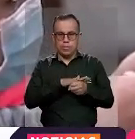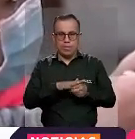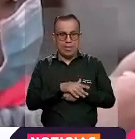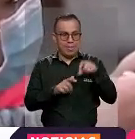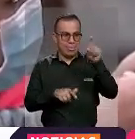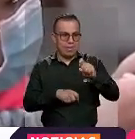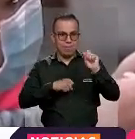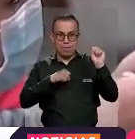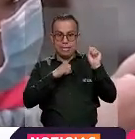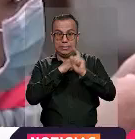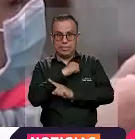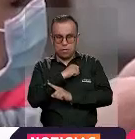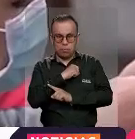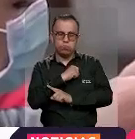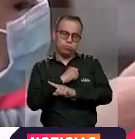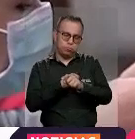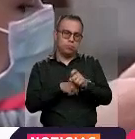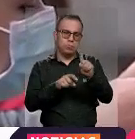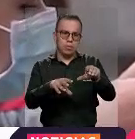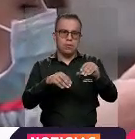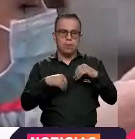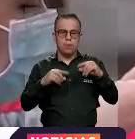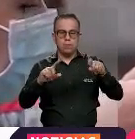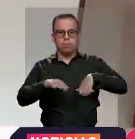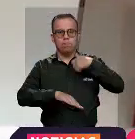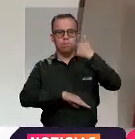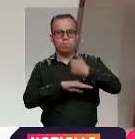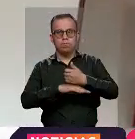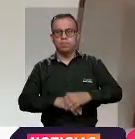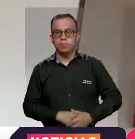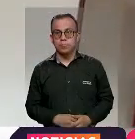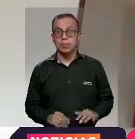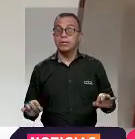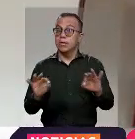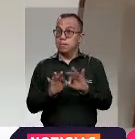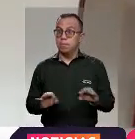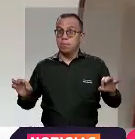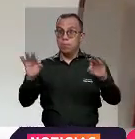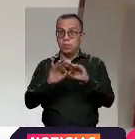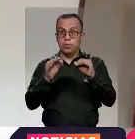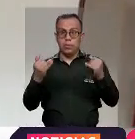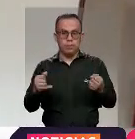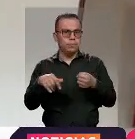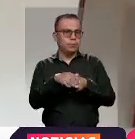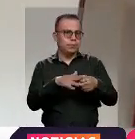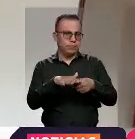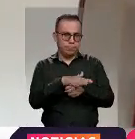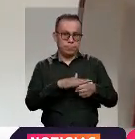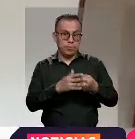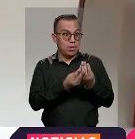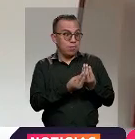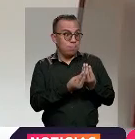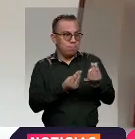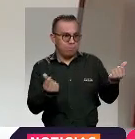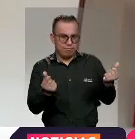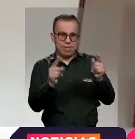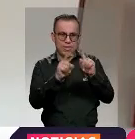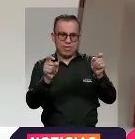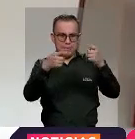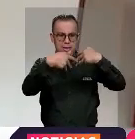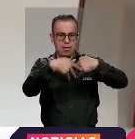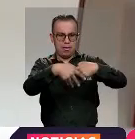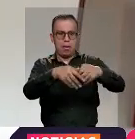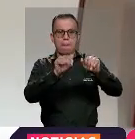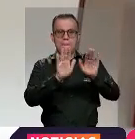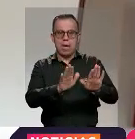ser sancionada, pues así lo sea por parte de la autoridad del caso. Es importante que a partir de este caso de un desaparecido en el marco del Paro Nacional